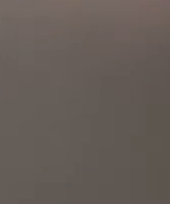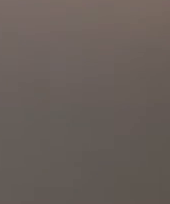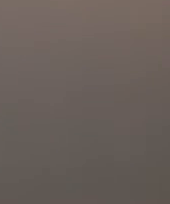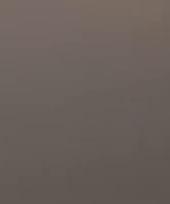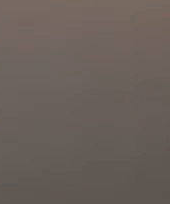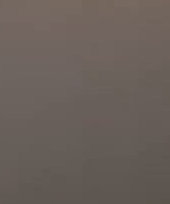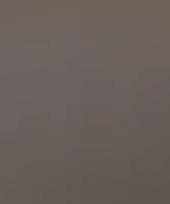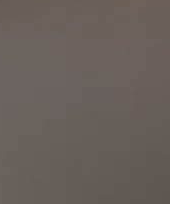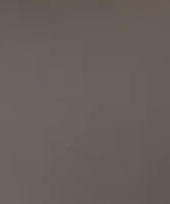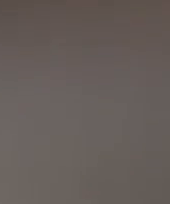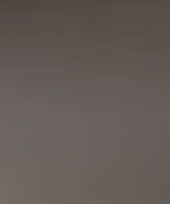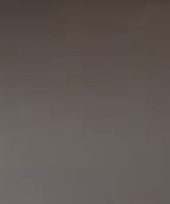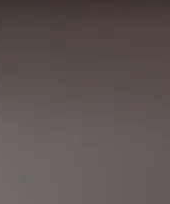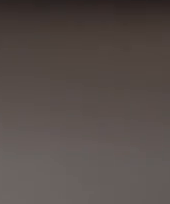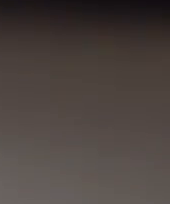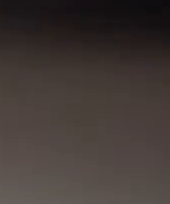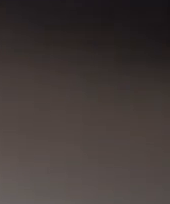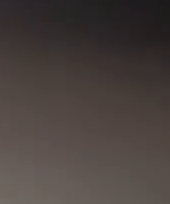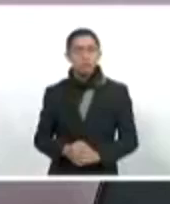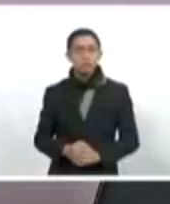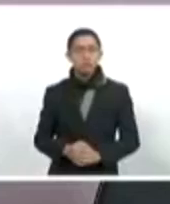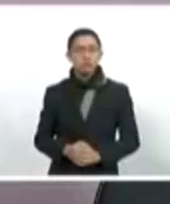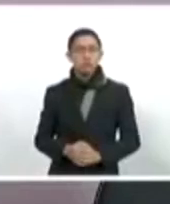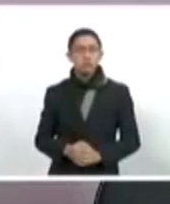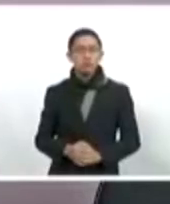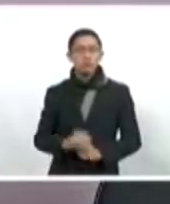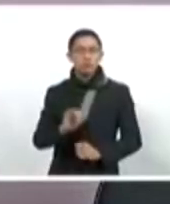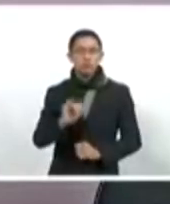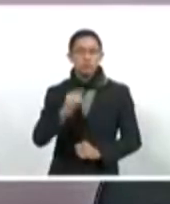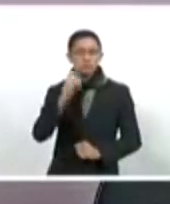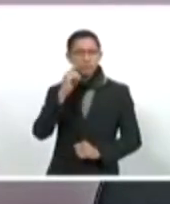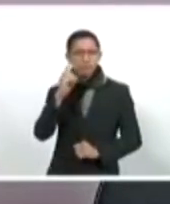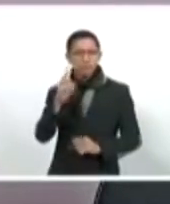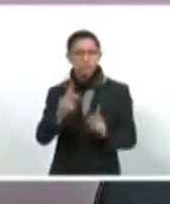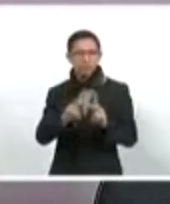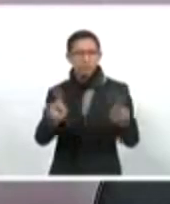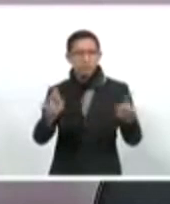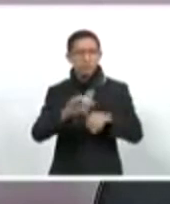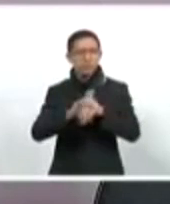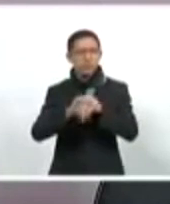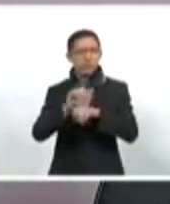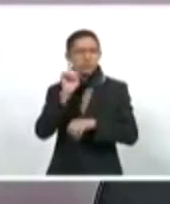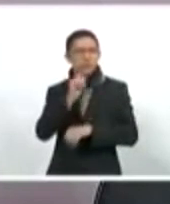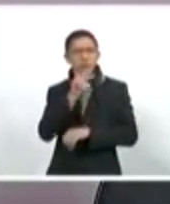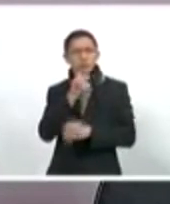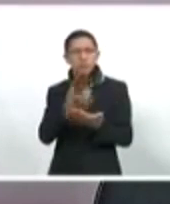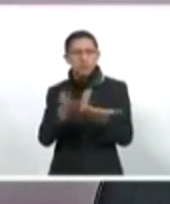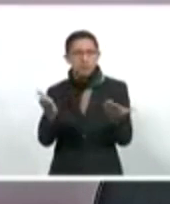percances. Con imágenes de Pepe Mata para Notivisión, Polet Fernández.